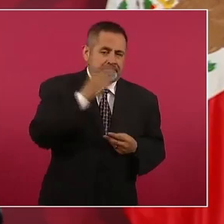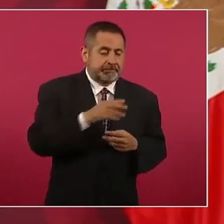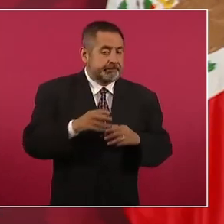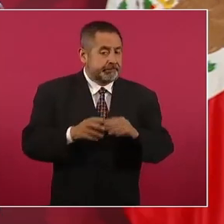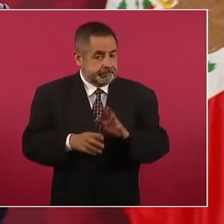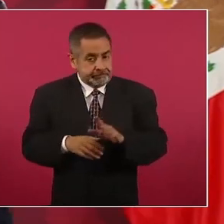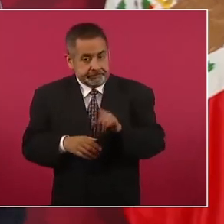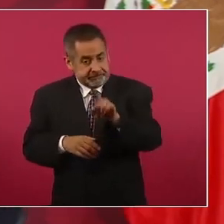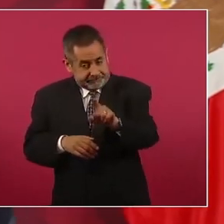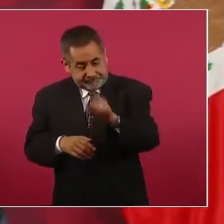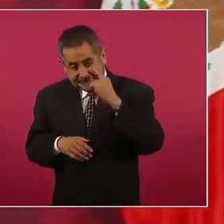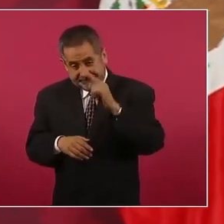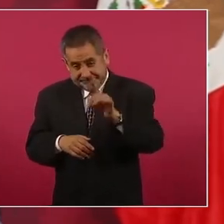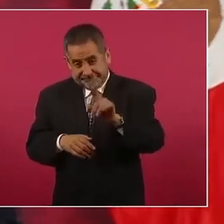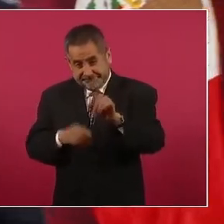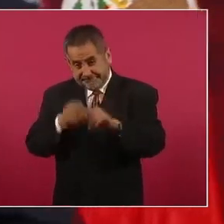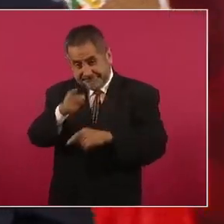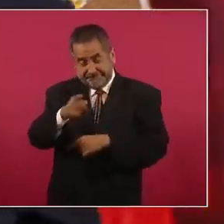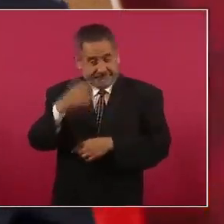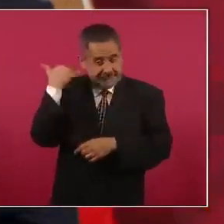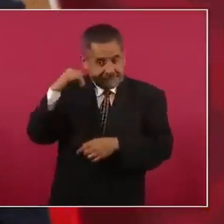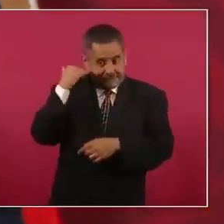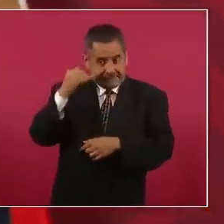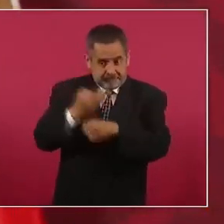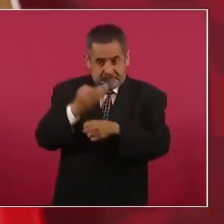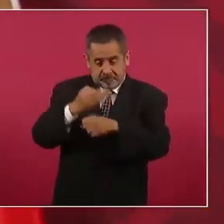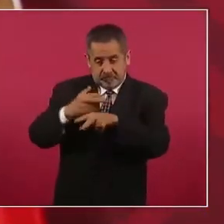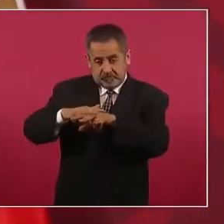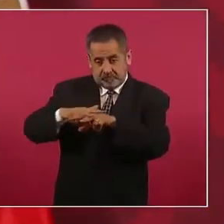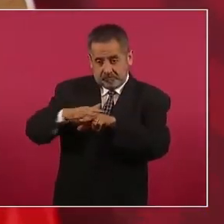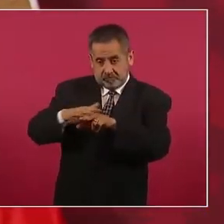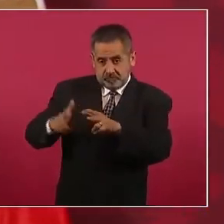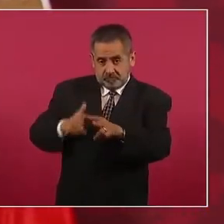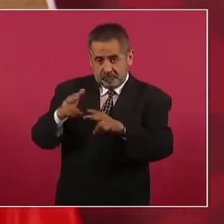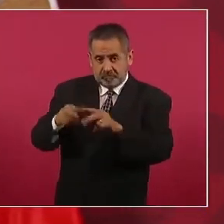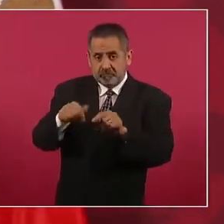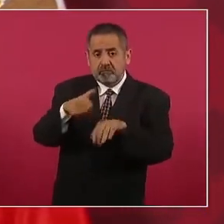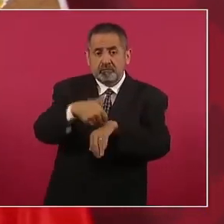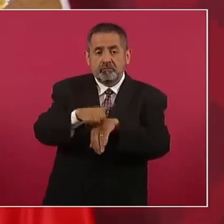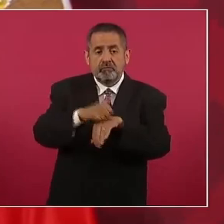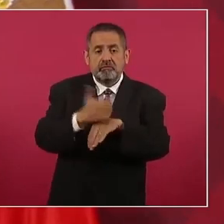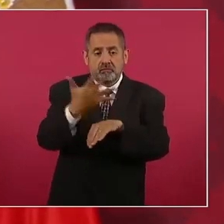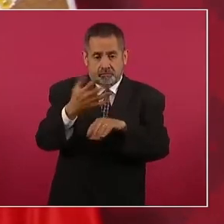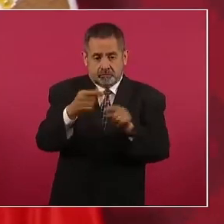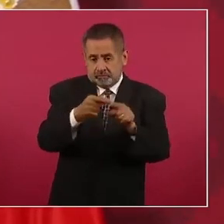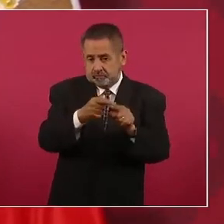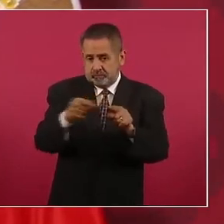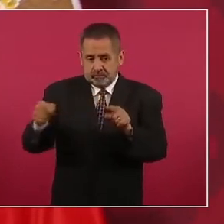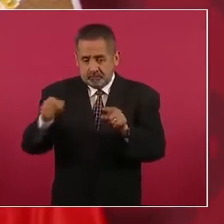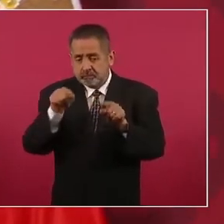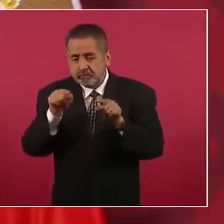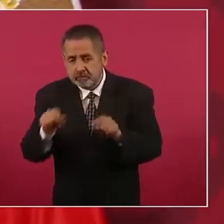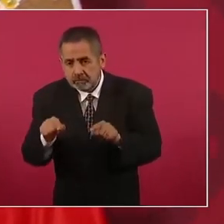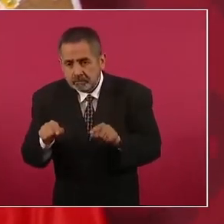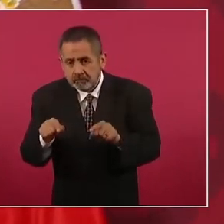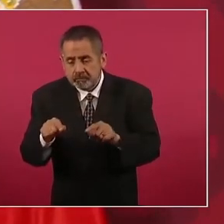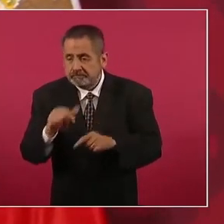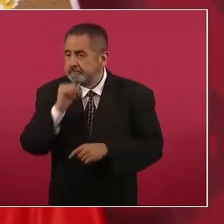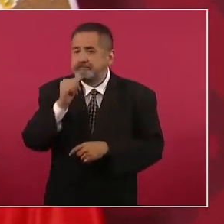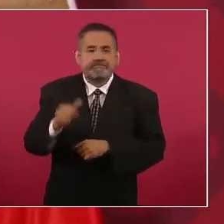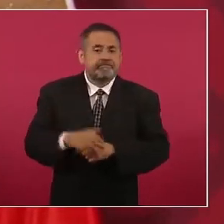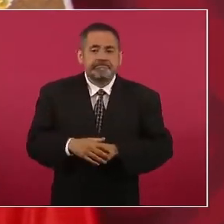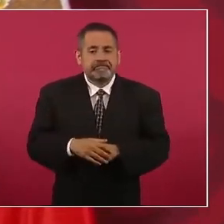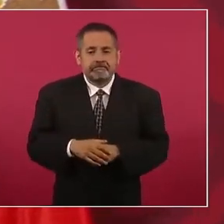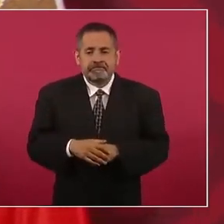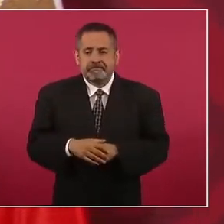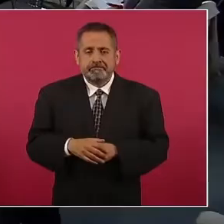Entonces, en esa zona donde está el tren, el tramo 5, pues no es lo mismo